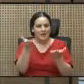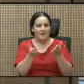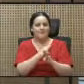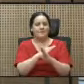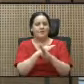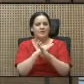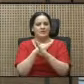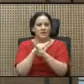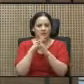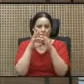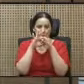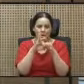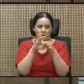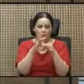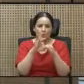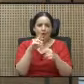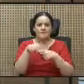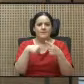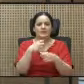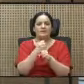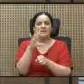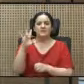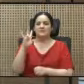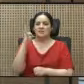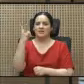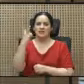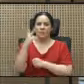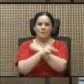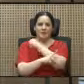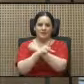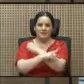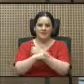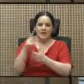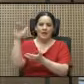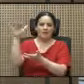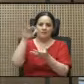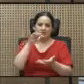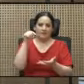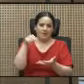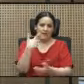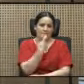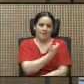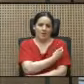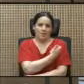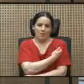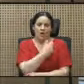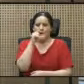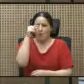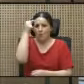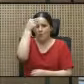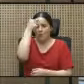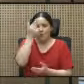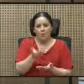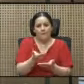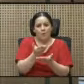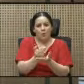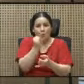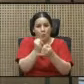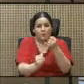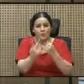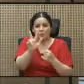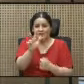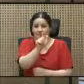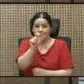correlacionado con ser el 7º país en recibir vacunas. El gobierno está apostando hasta el último trimestre del